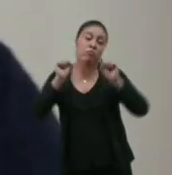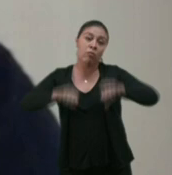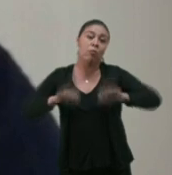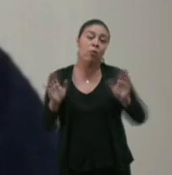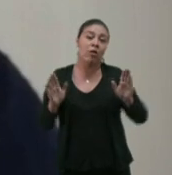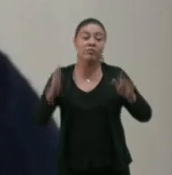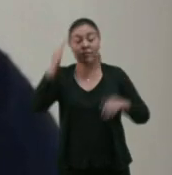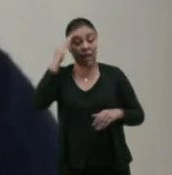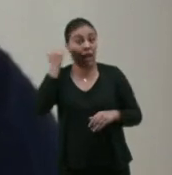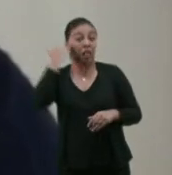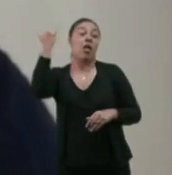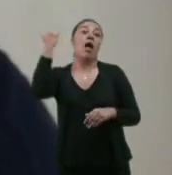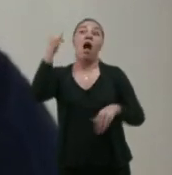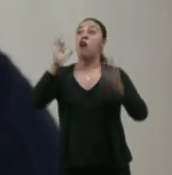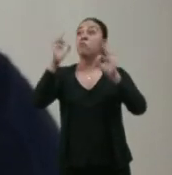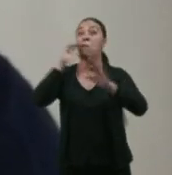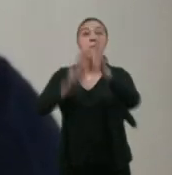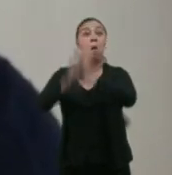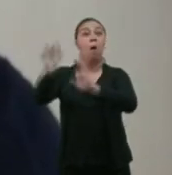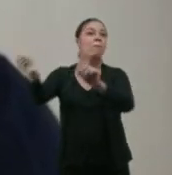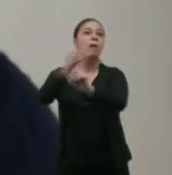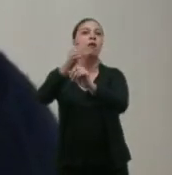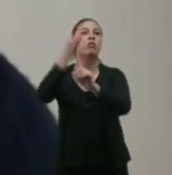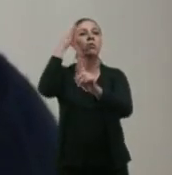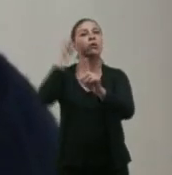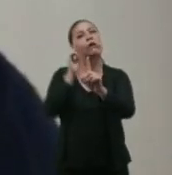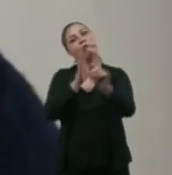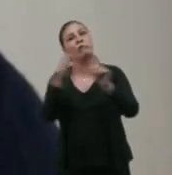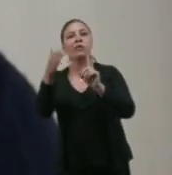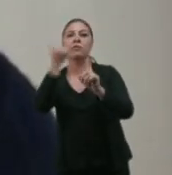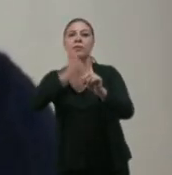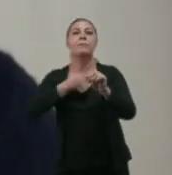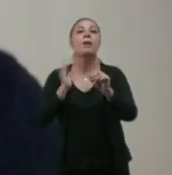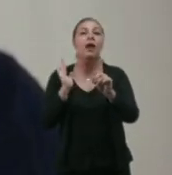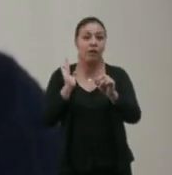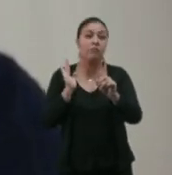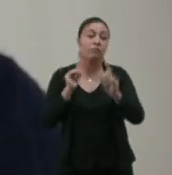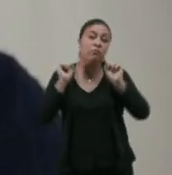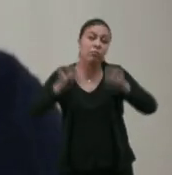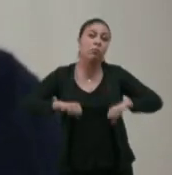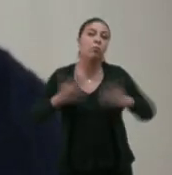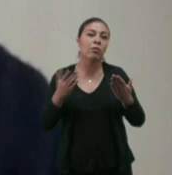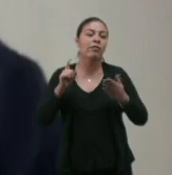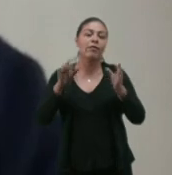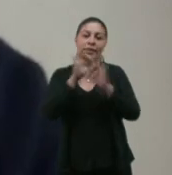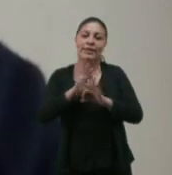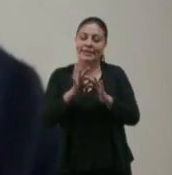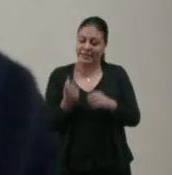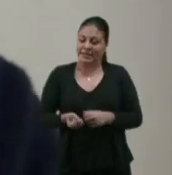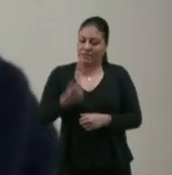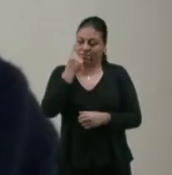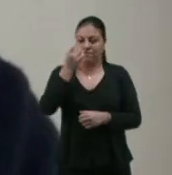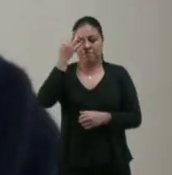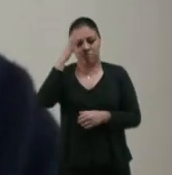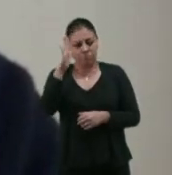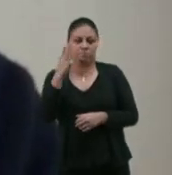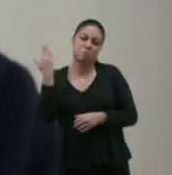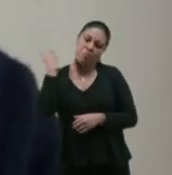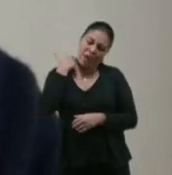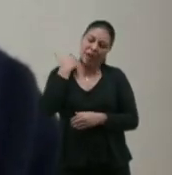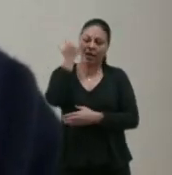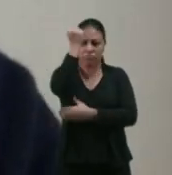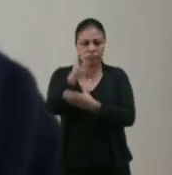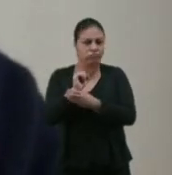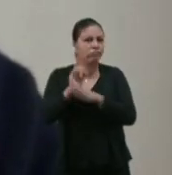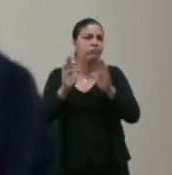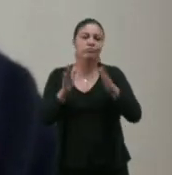veces no funciona o funciona mal. Y hay que tener mucha tolerancia al fracaso, ¿no? Creo que nosotros lo que tratamos de hacer en Mercado